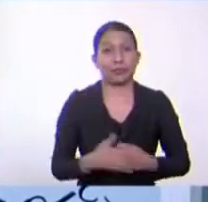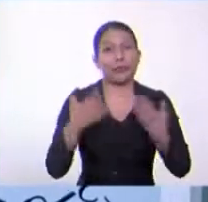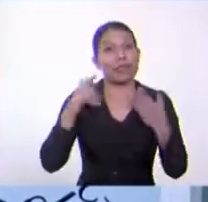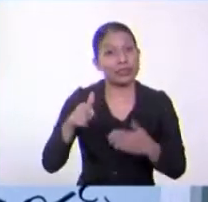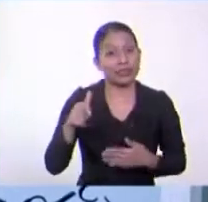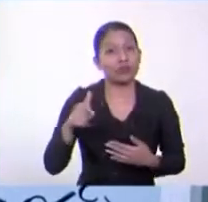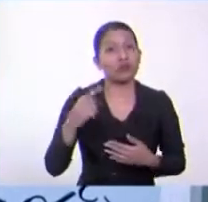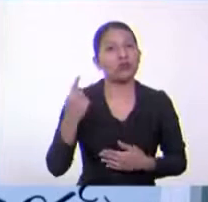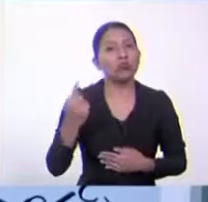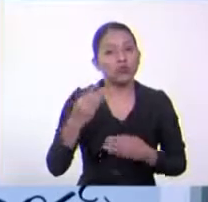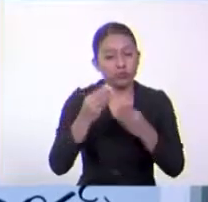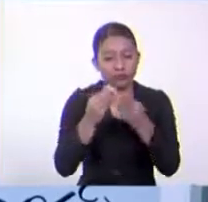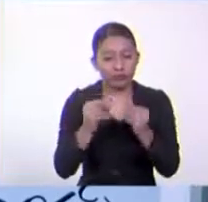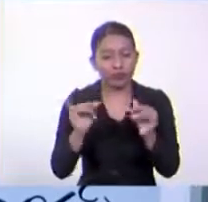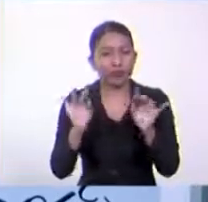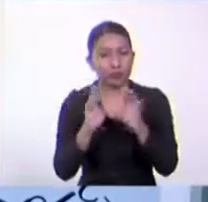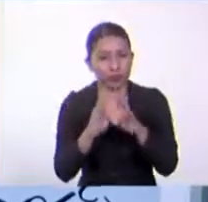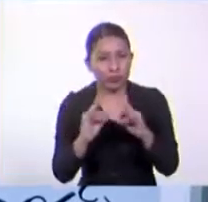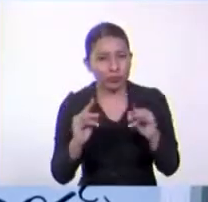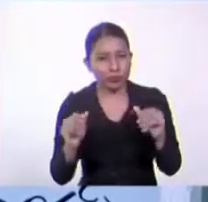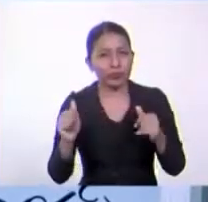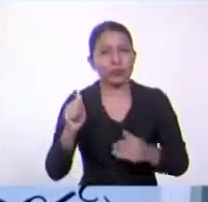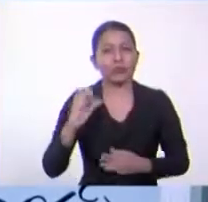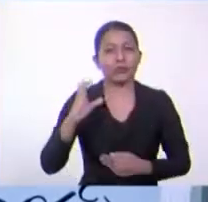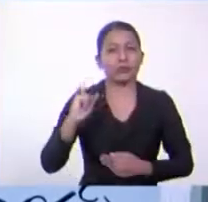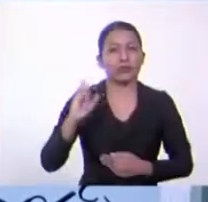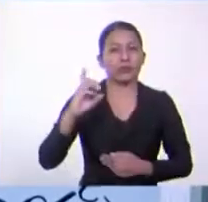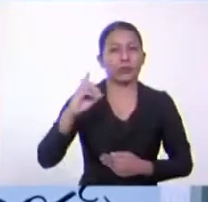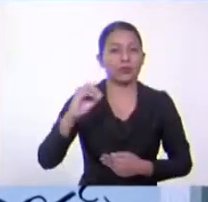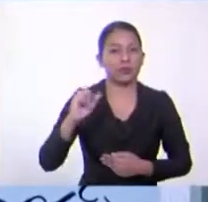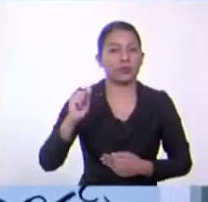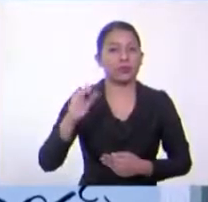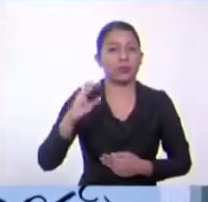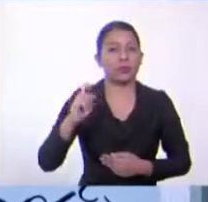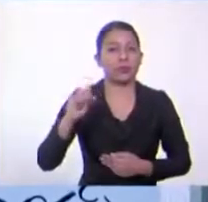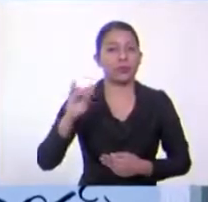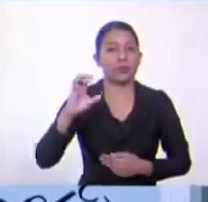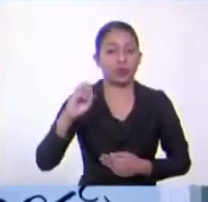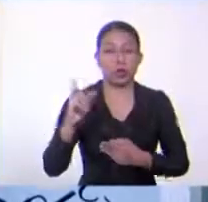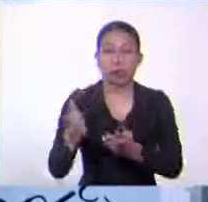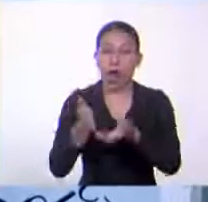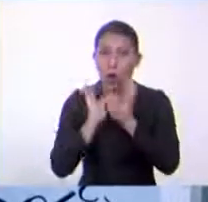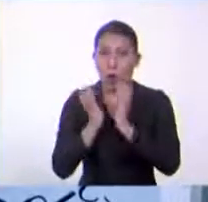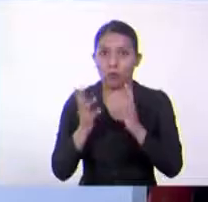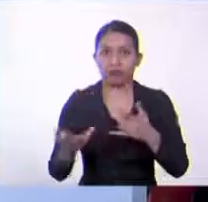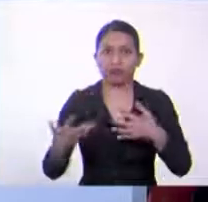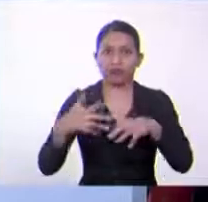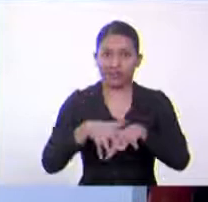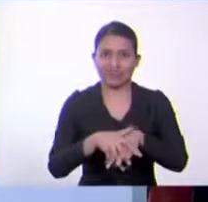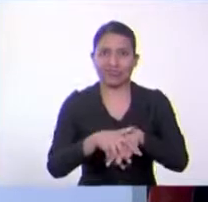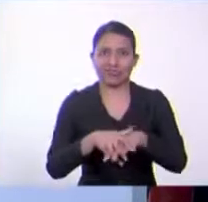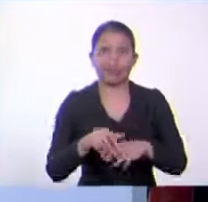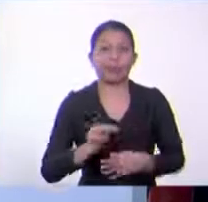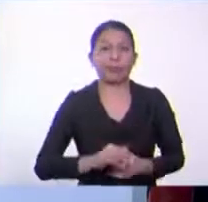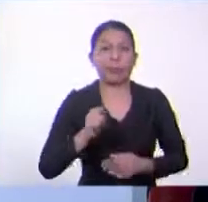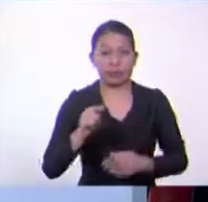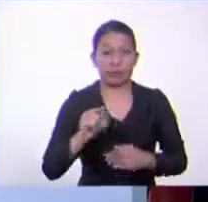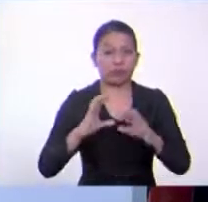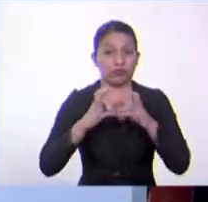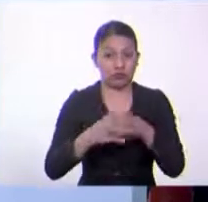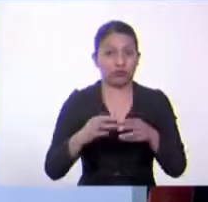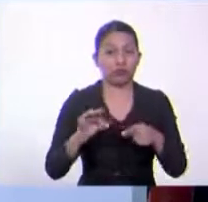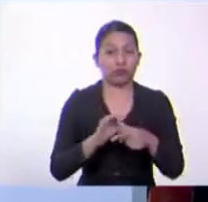una solución diluida de ácido acético en agua. El grupo funcional es